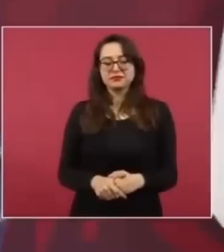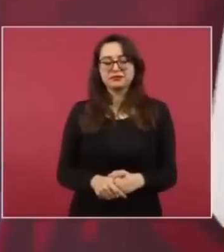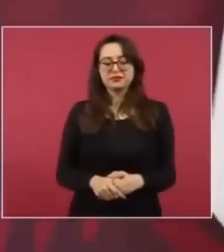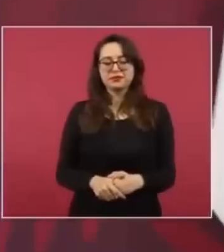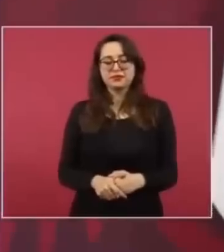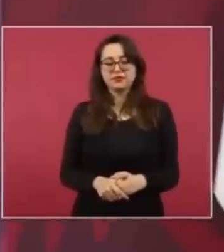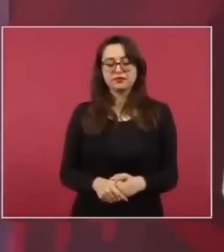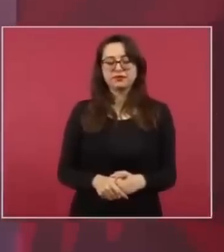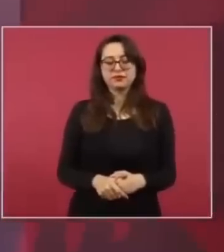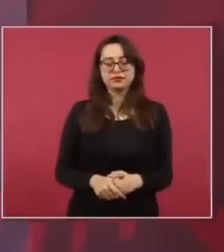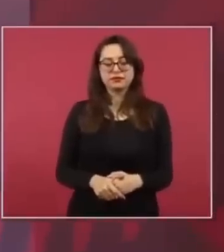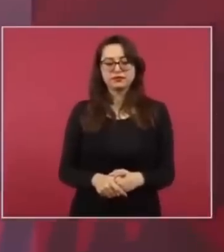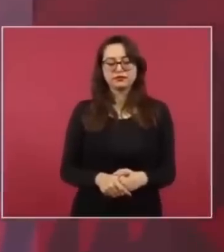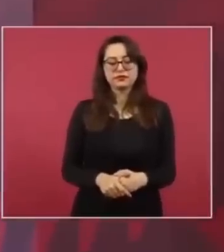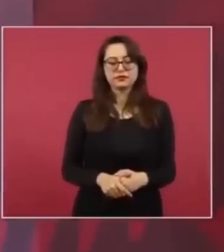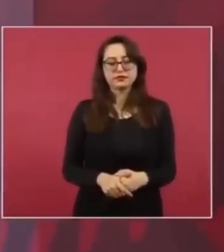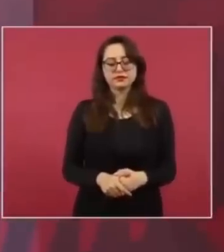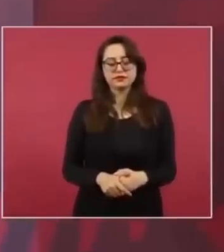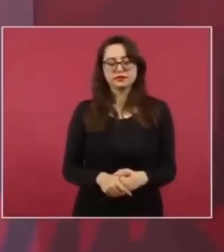de